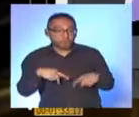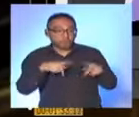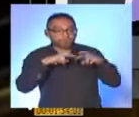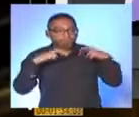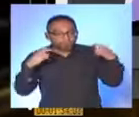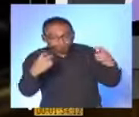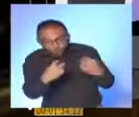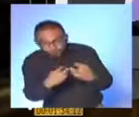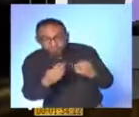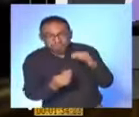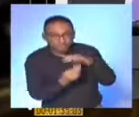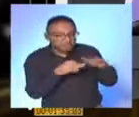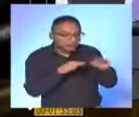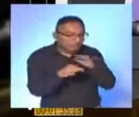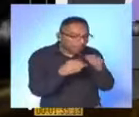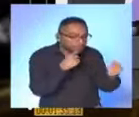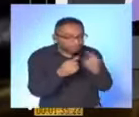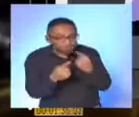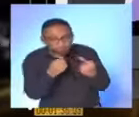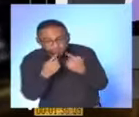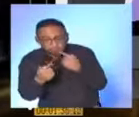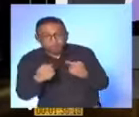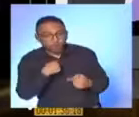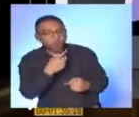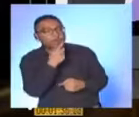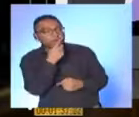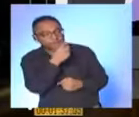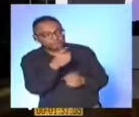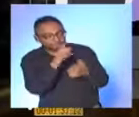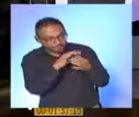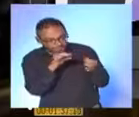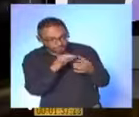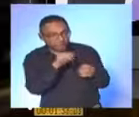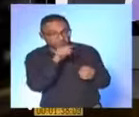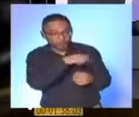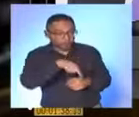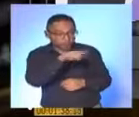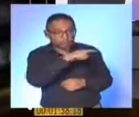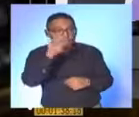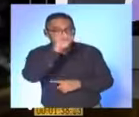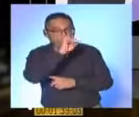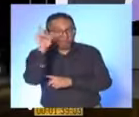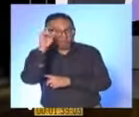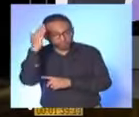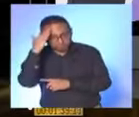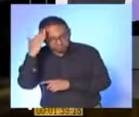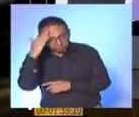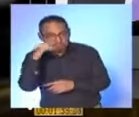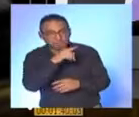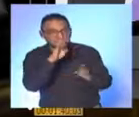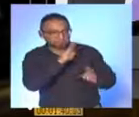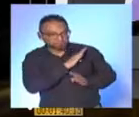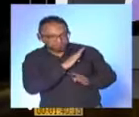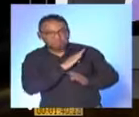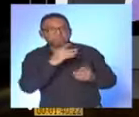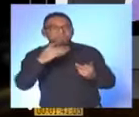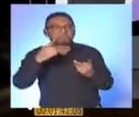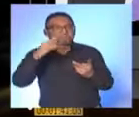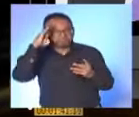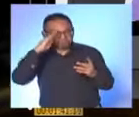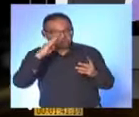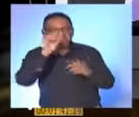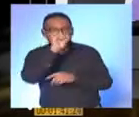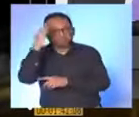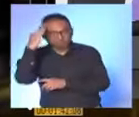mesa de trabajo del Comité Jurisdiccional, que son autoridades, Guardia Nacional, Ejército, Marina, autoridades